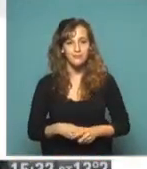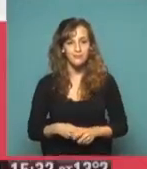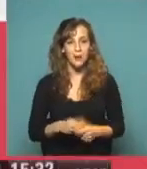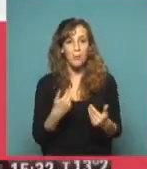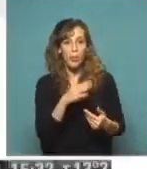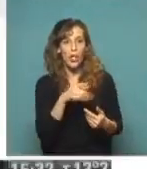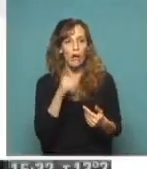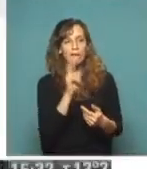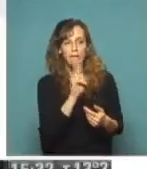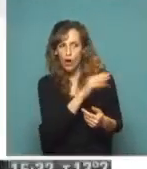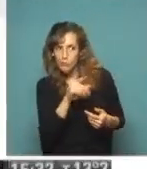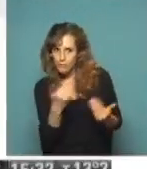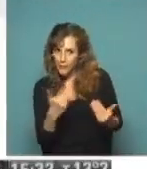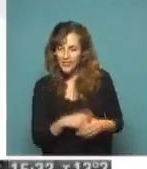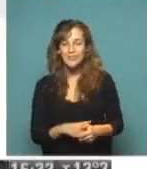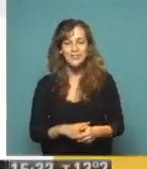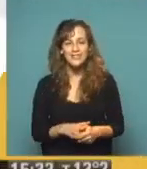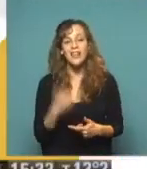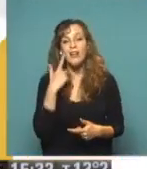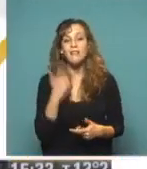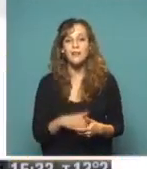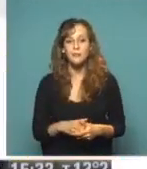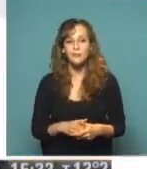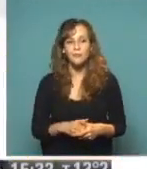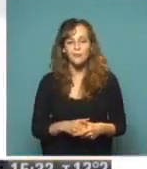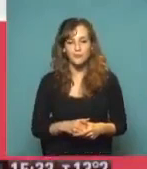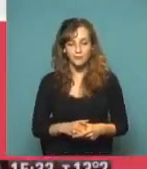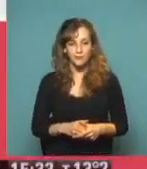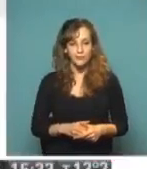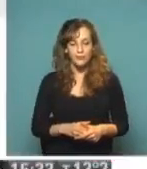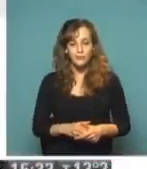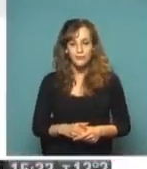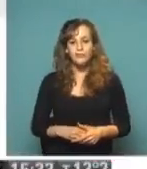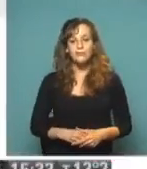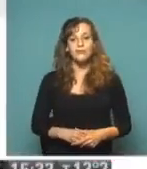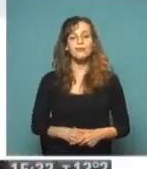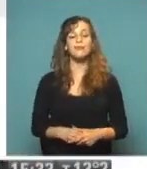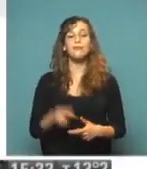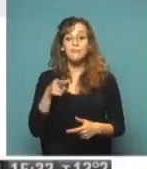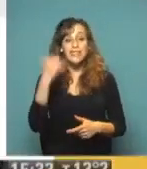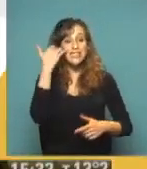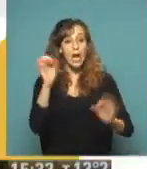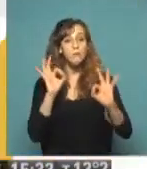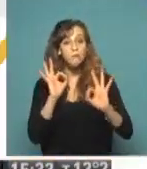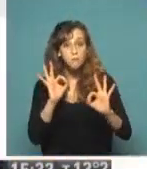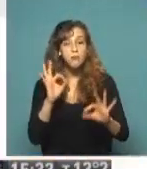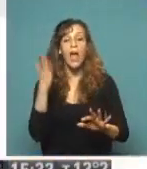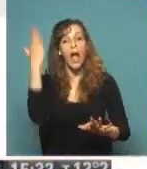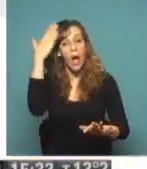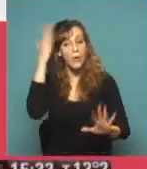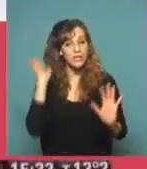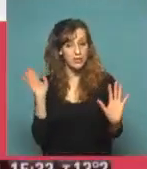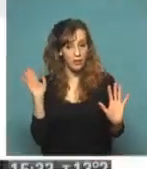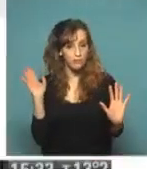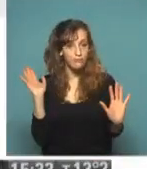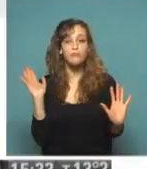copiar? De al lado. Qué no. Perfecto. Ahí, ya con eso tenemos la cabeza.